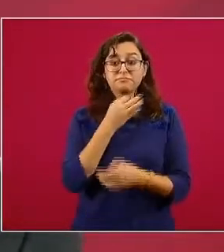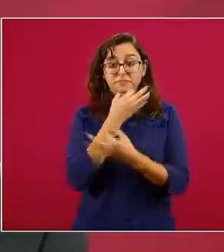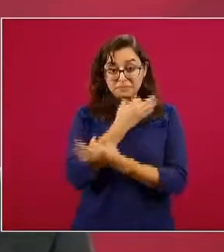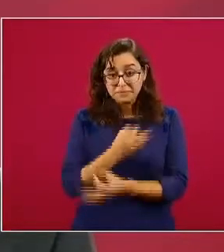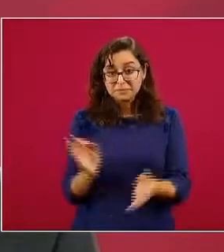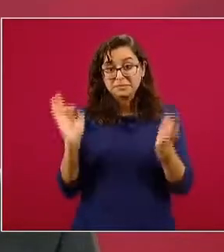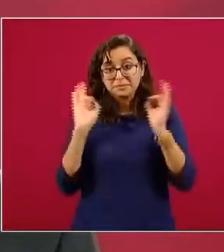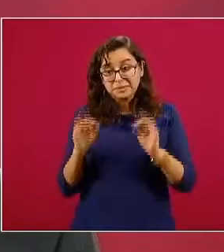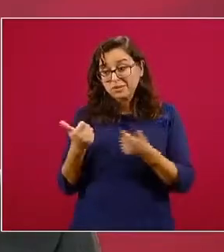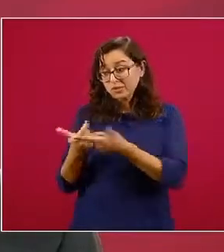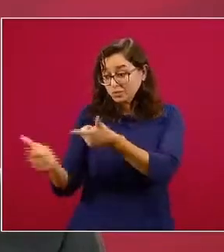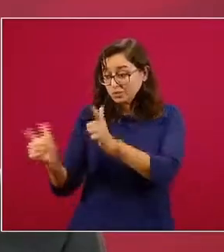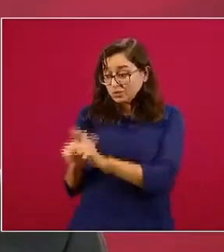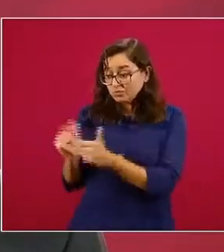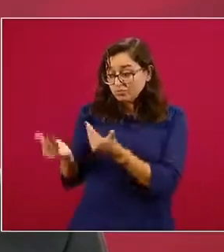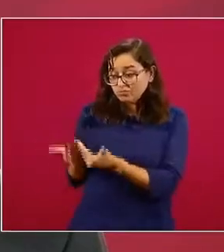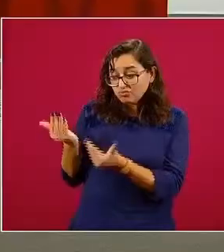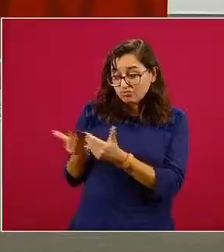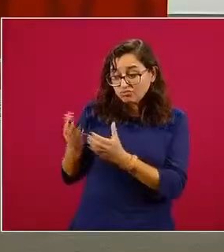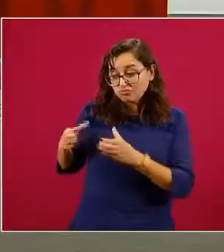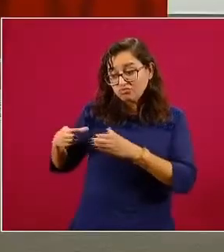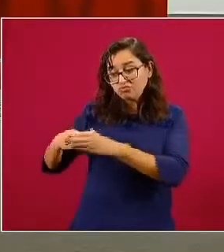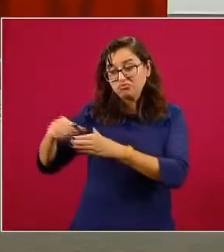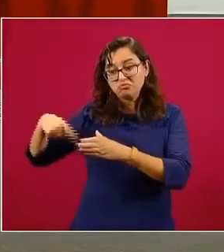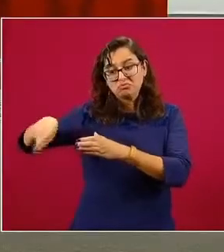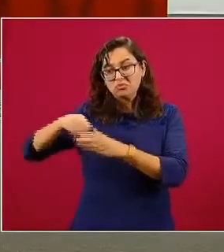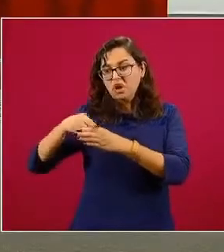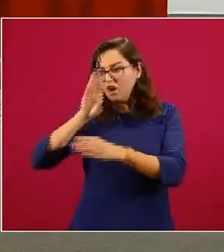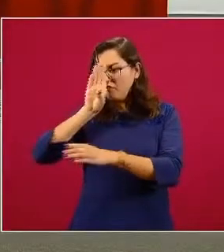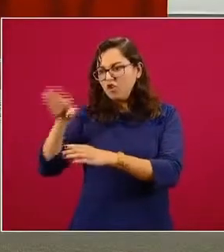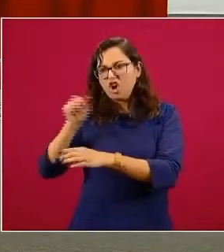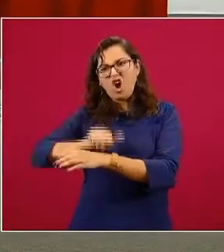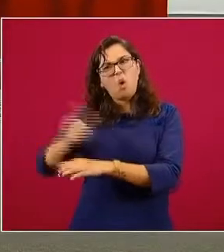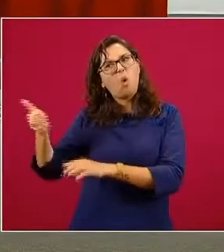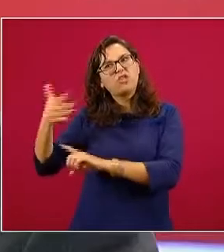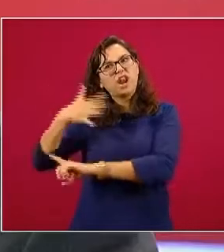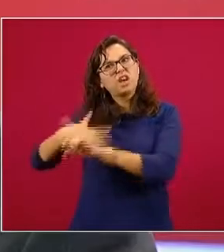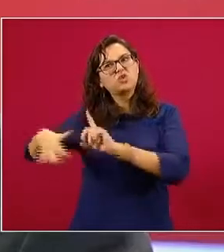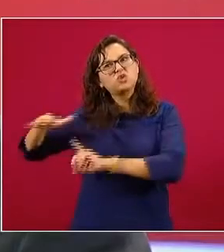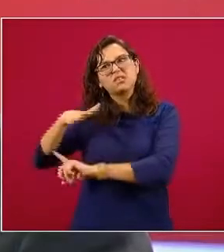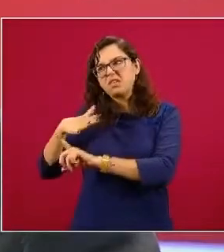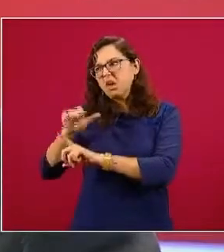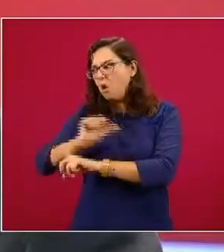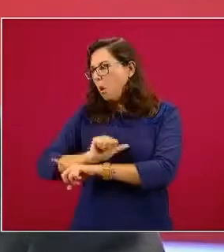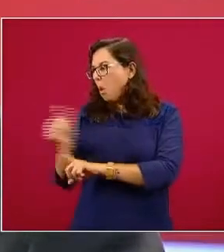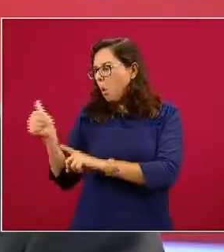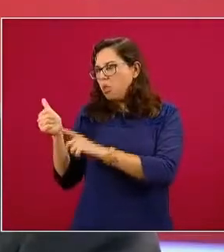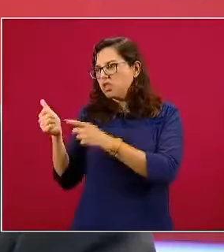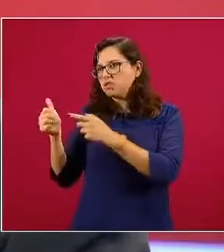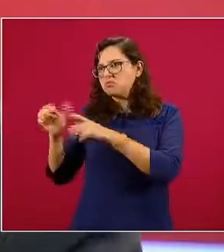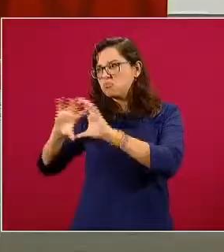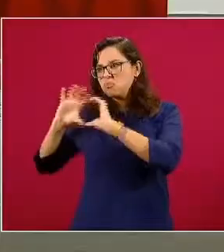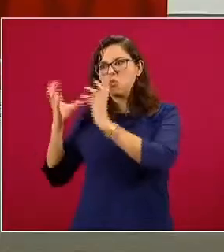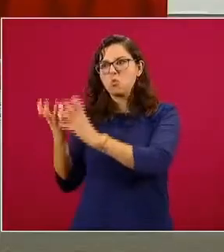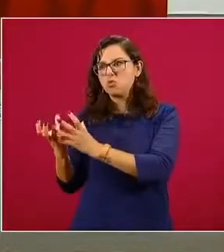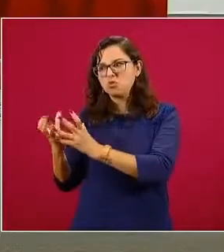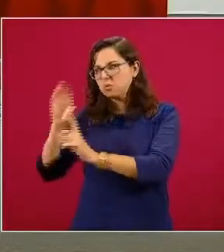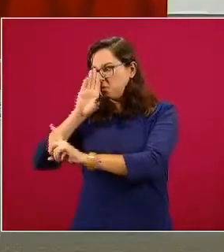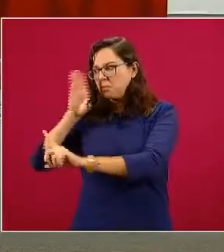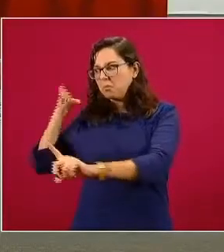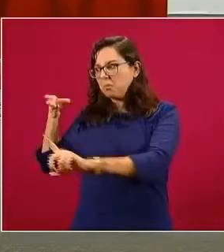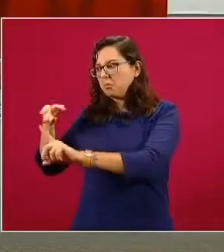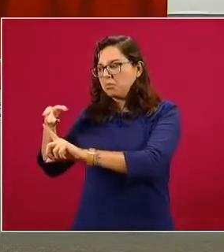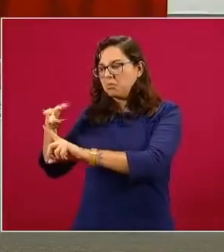pequeños grupos que parecieran estar enfocados en otras agendas donde la prioridad del interés público no es